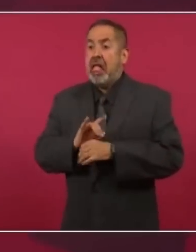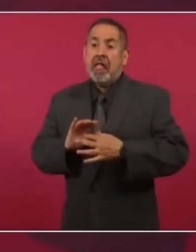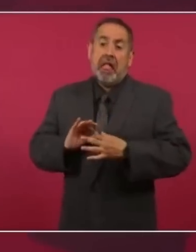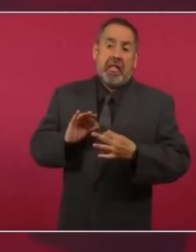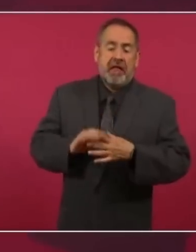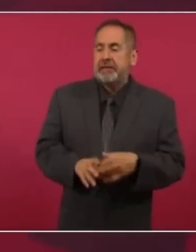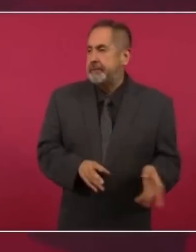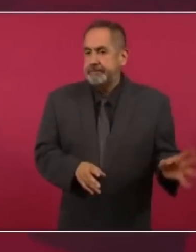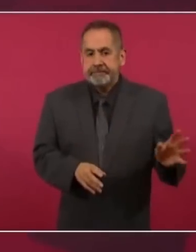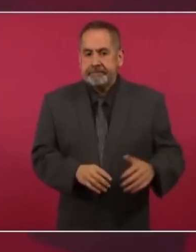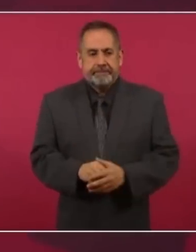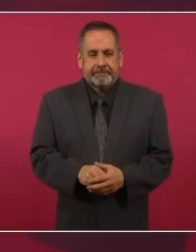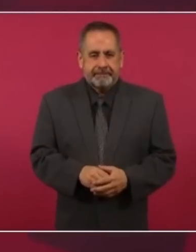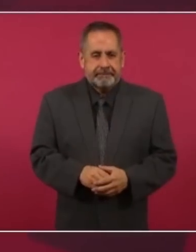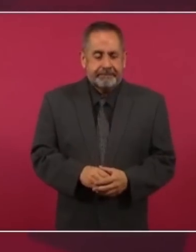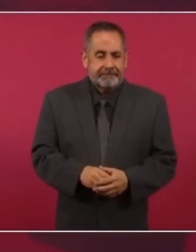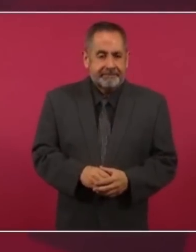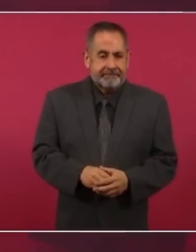Imagínense